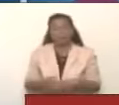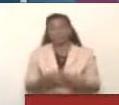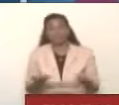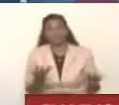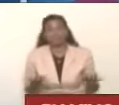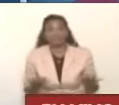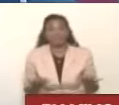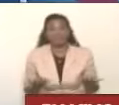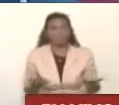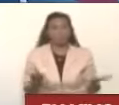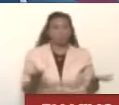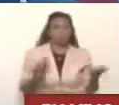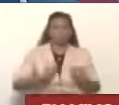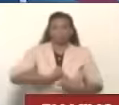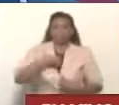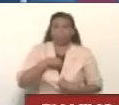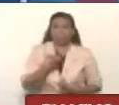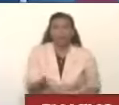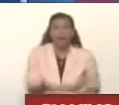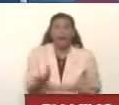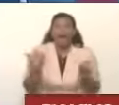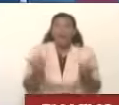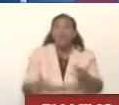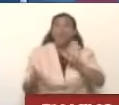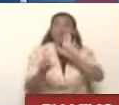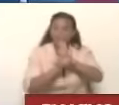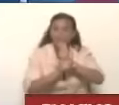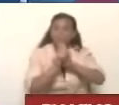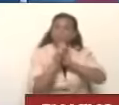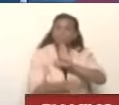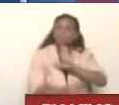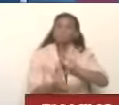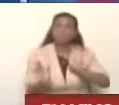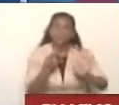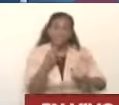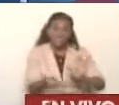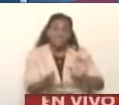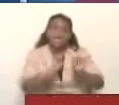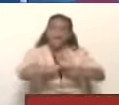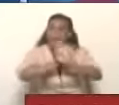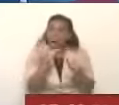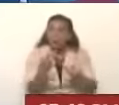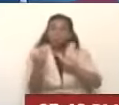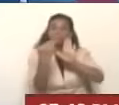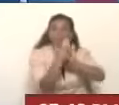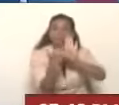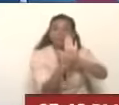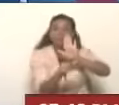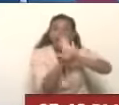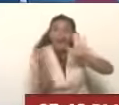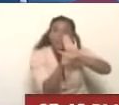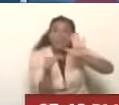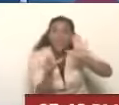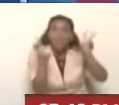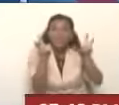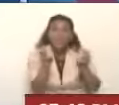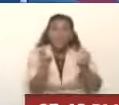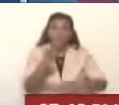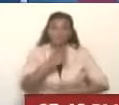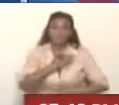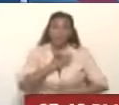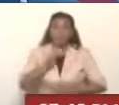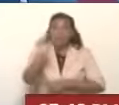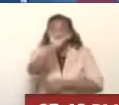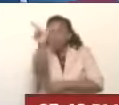y con un desparpajo. Ahora hay una ley orgánica que establece muy claramente sobre el tema de nuestra